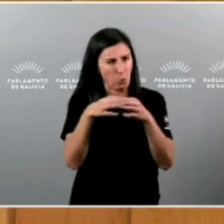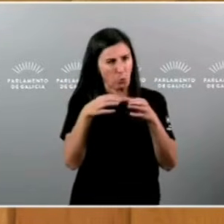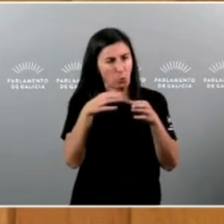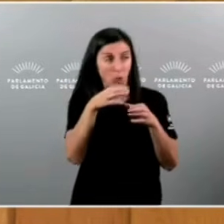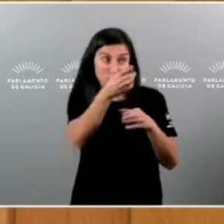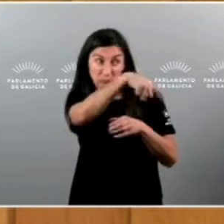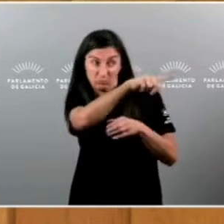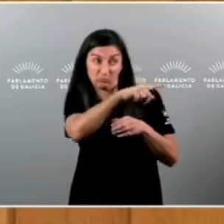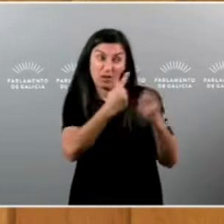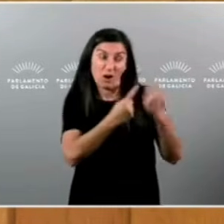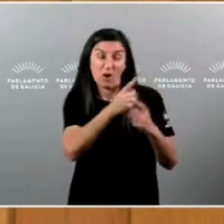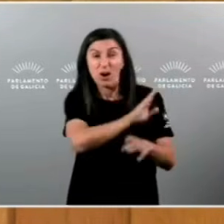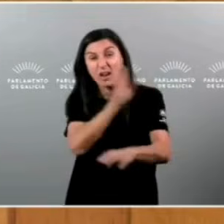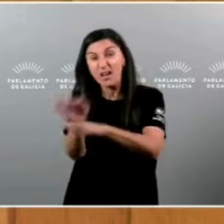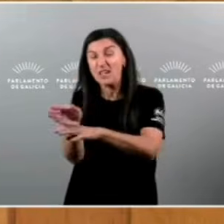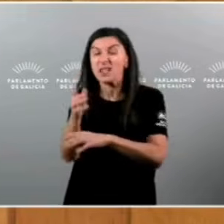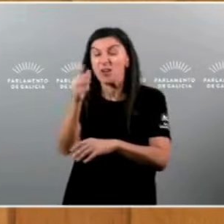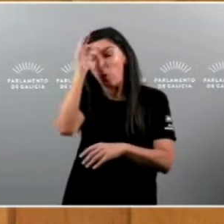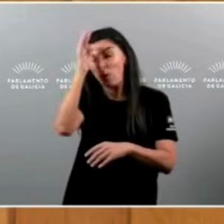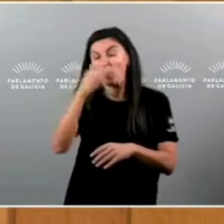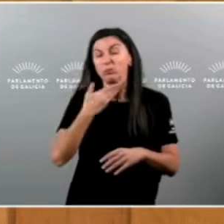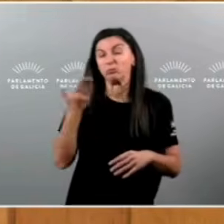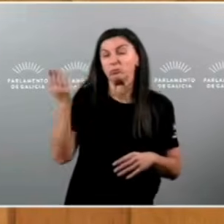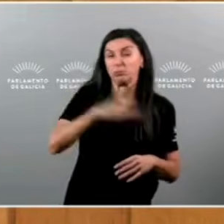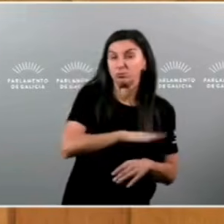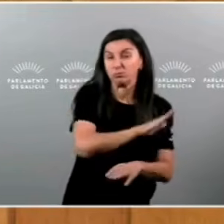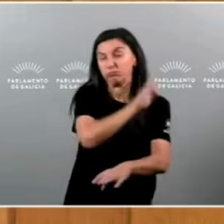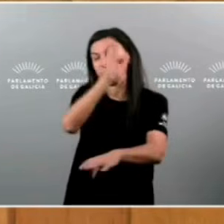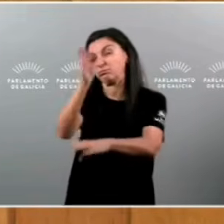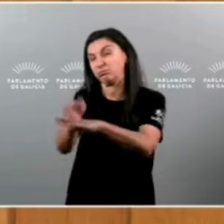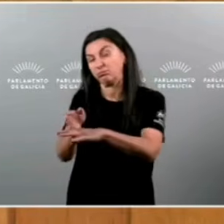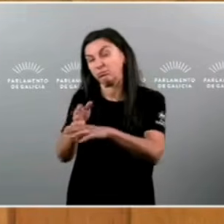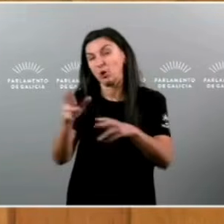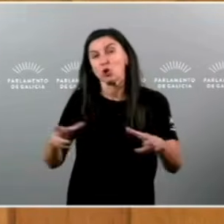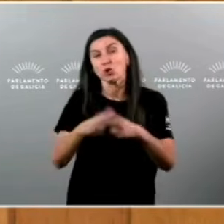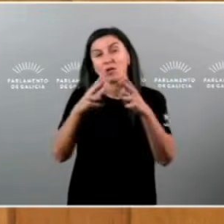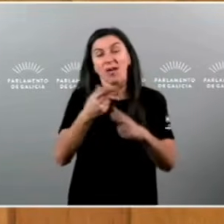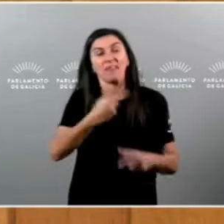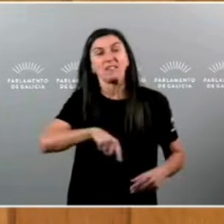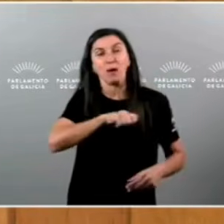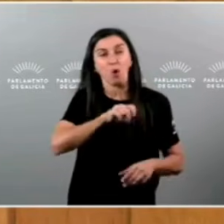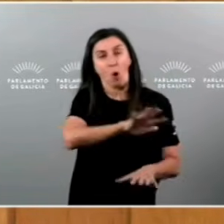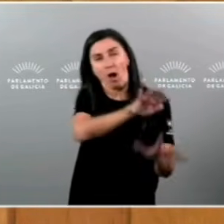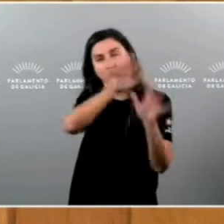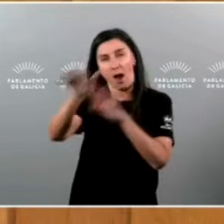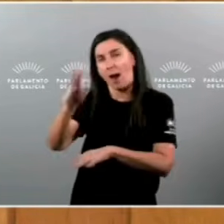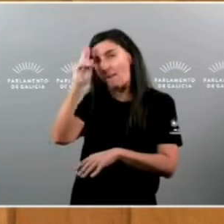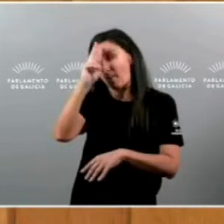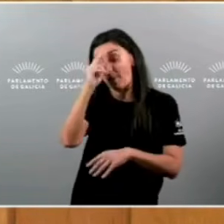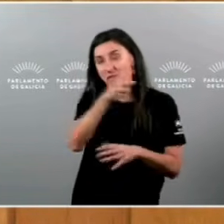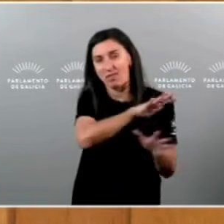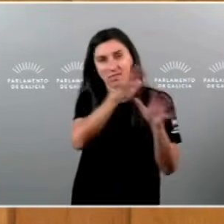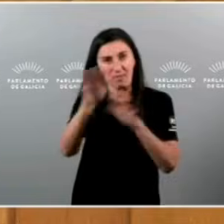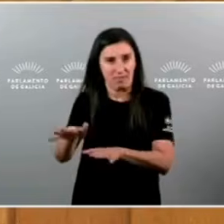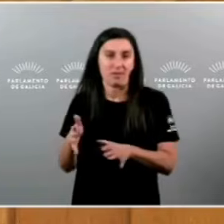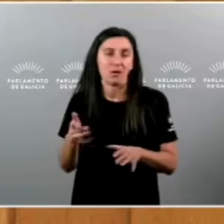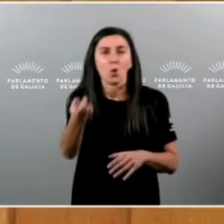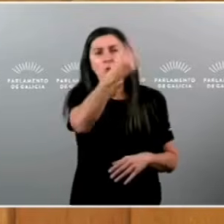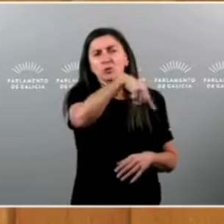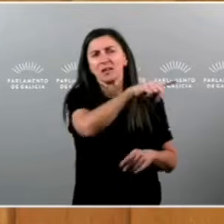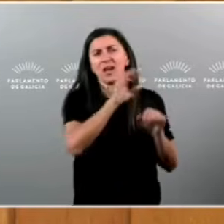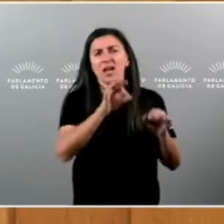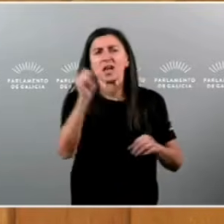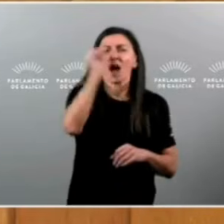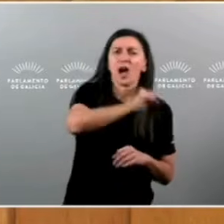moita gana de ir o domingo pasearse con la florinata de la sociedade española, pero aí estaba, vostedes,